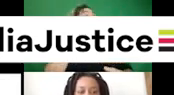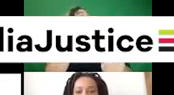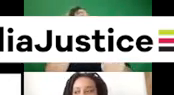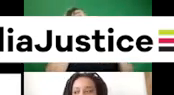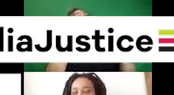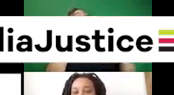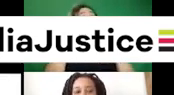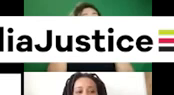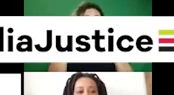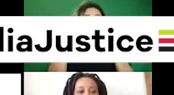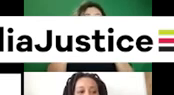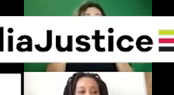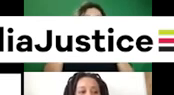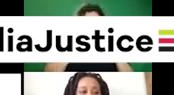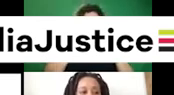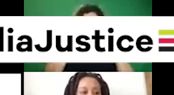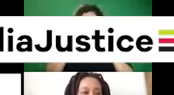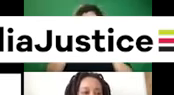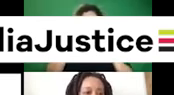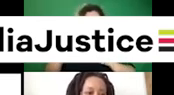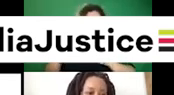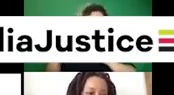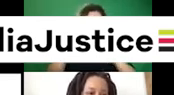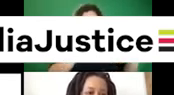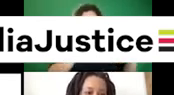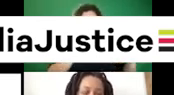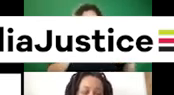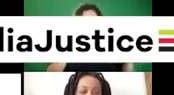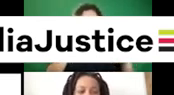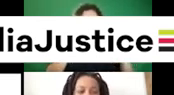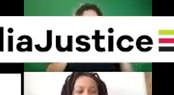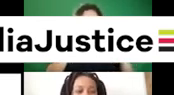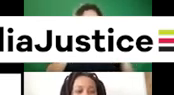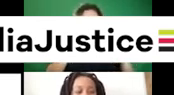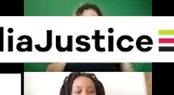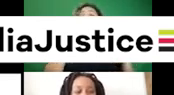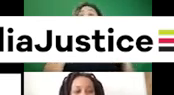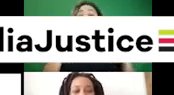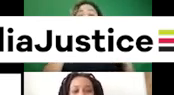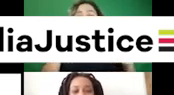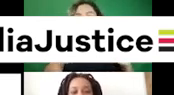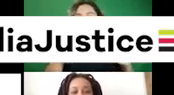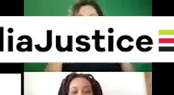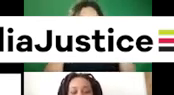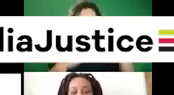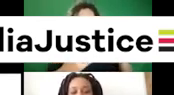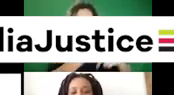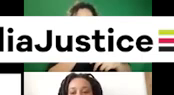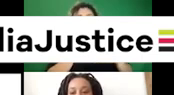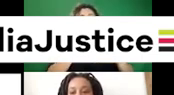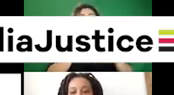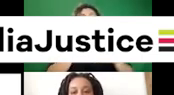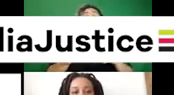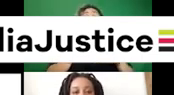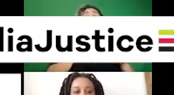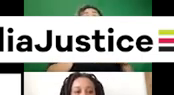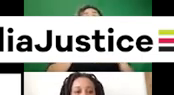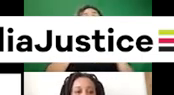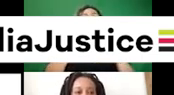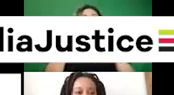informativo gracias podemos gracias podemos